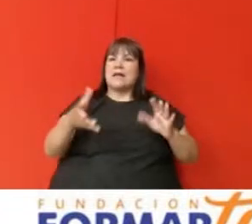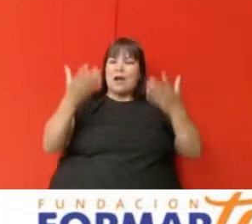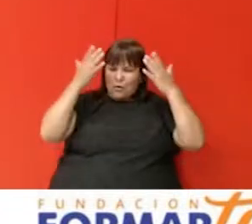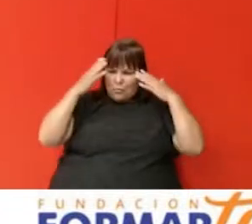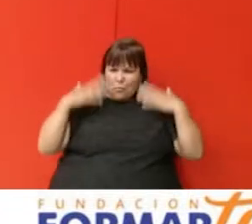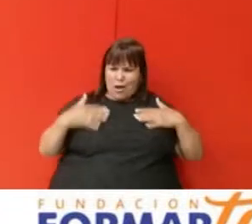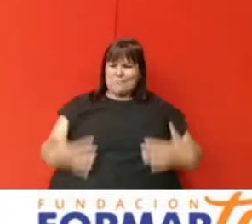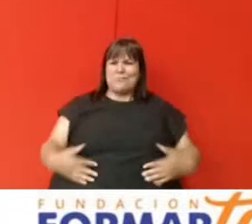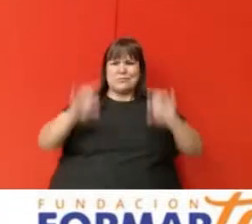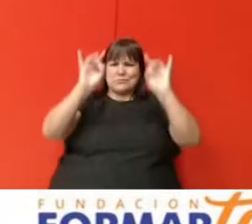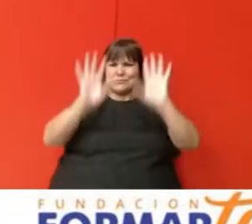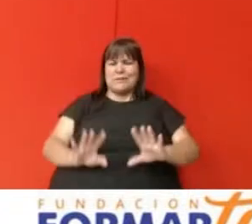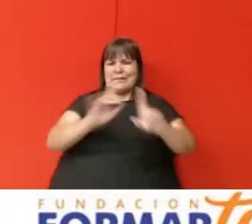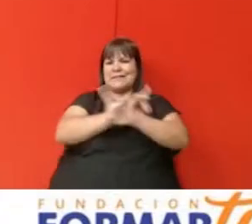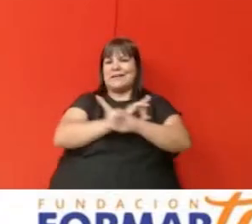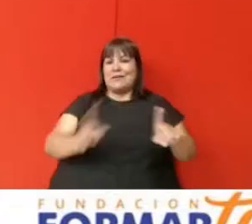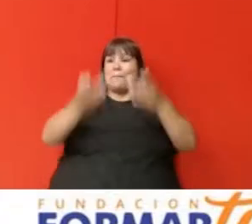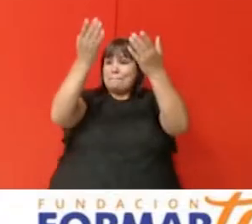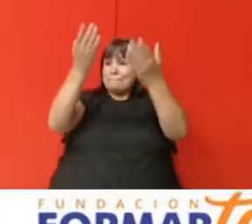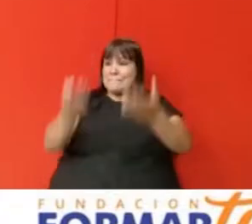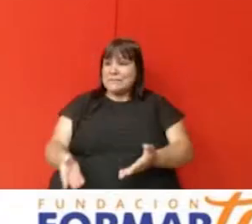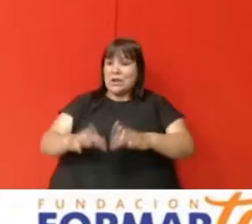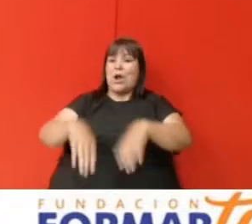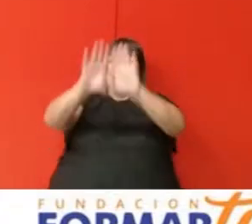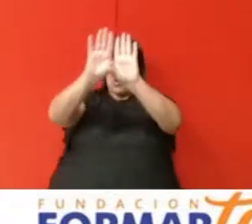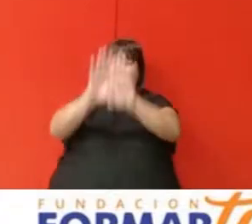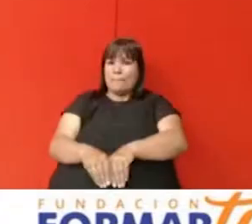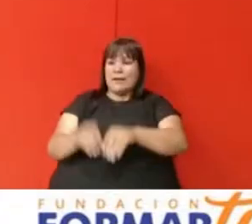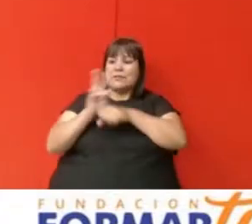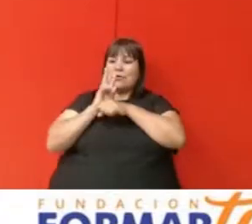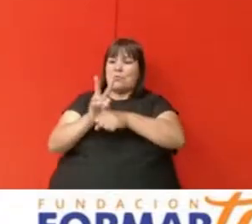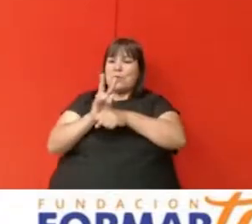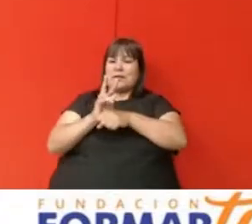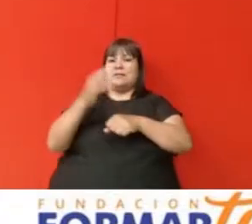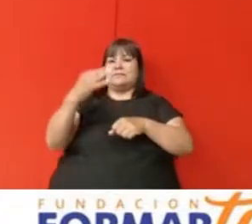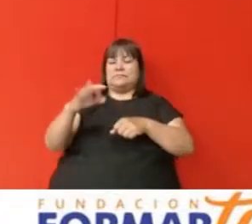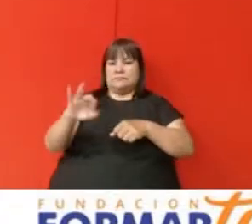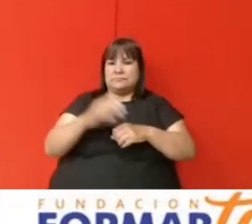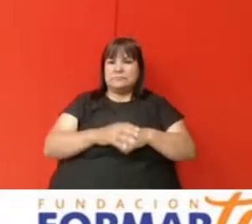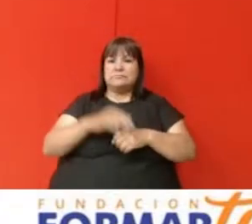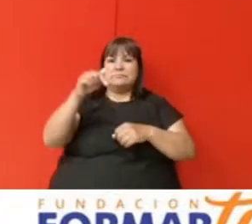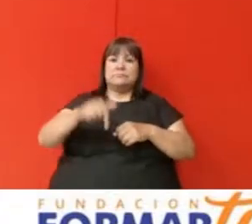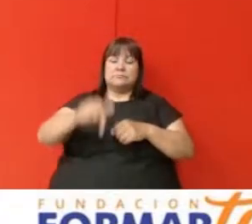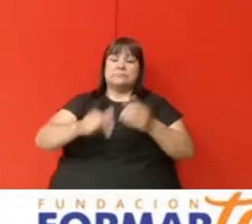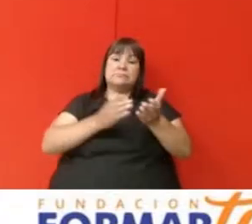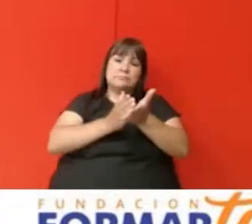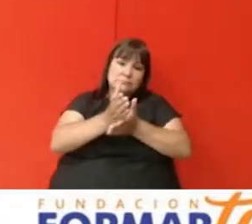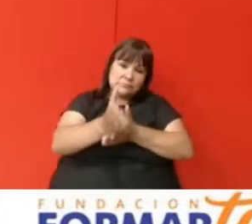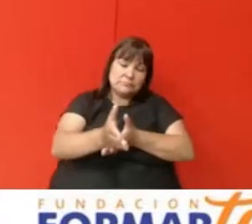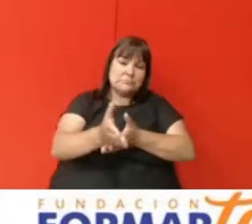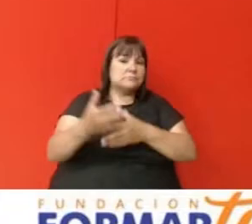Lo decía en el año 1975. Y hoy lo seguimos diciendo, y con mucho más razón,